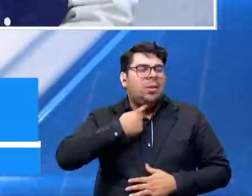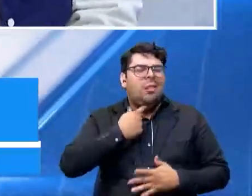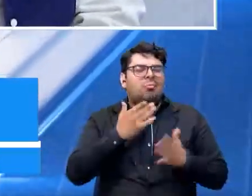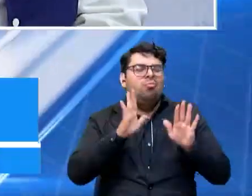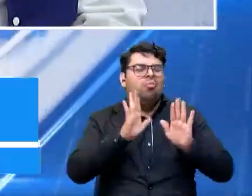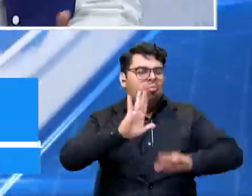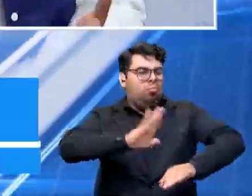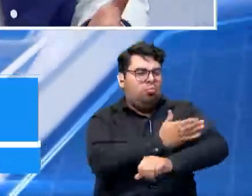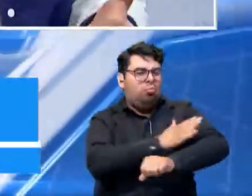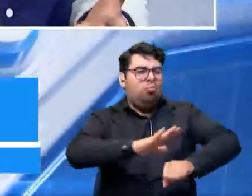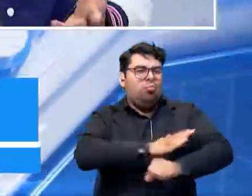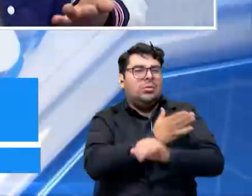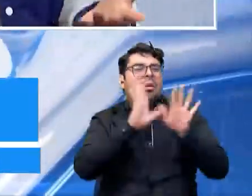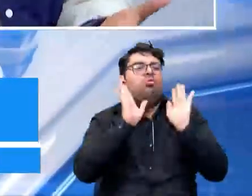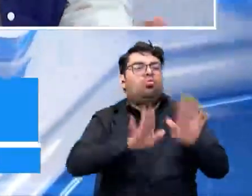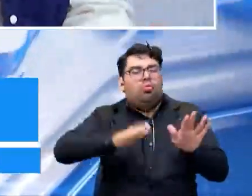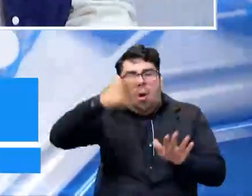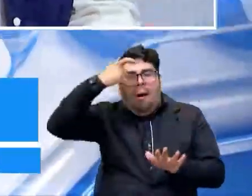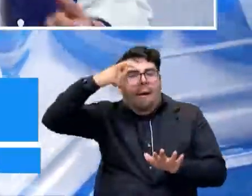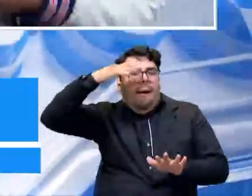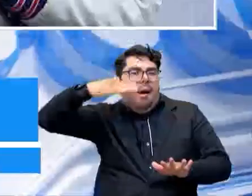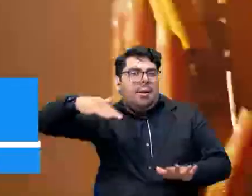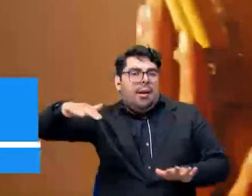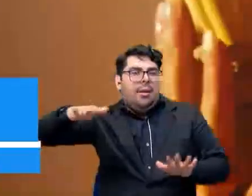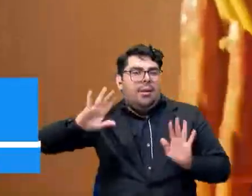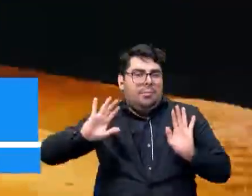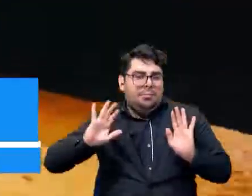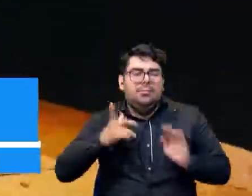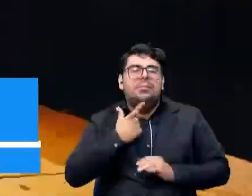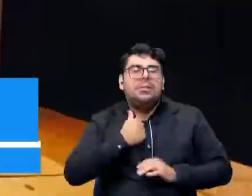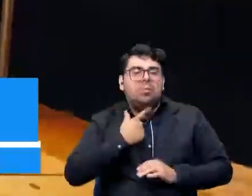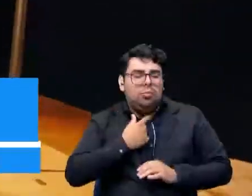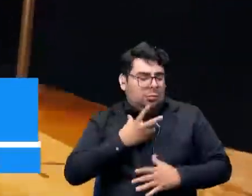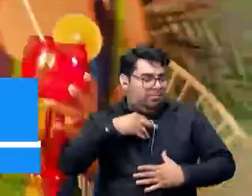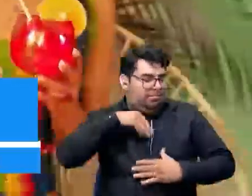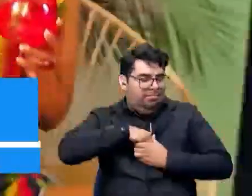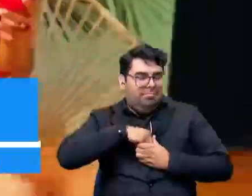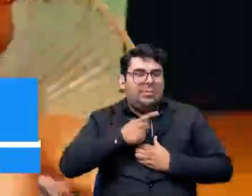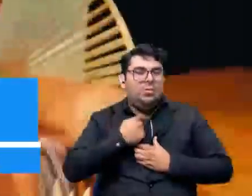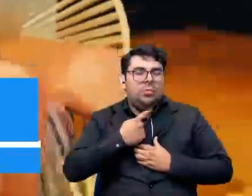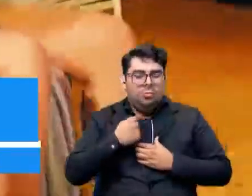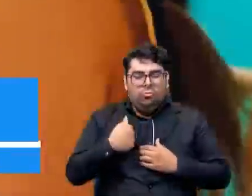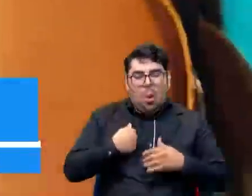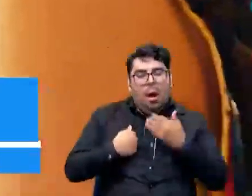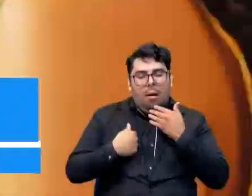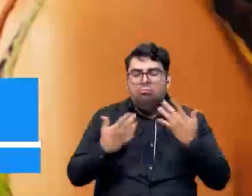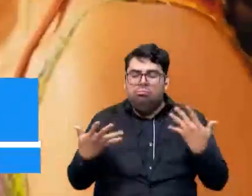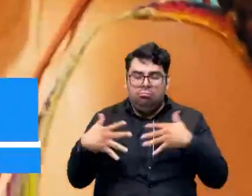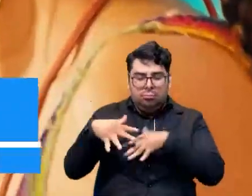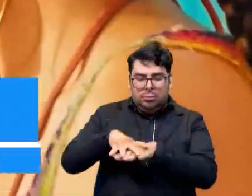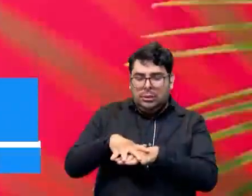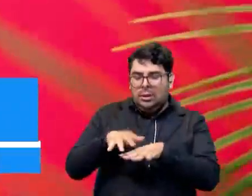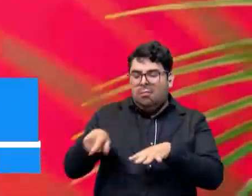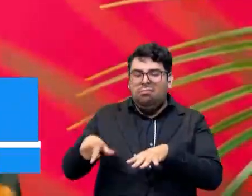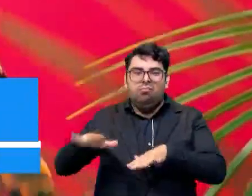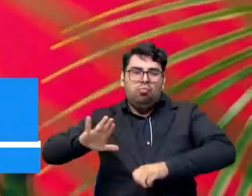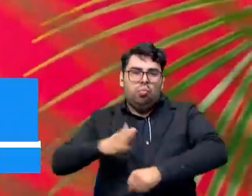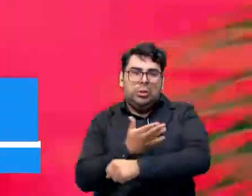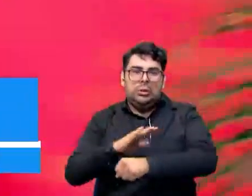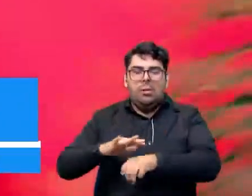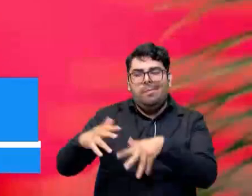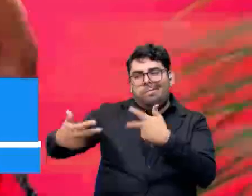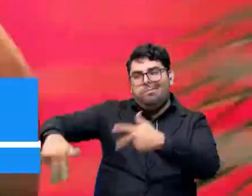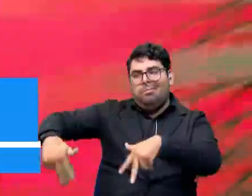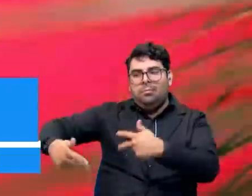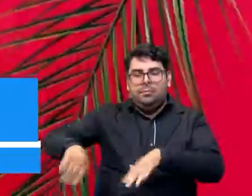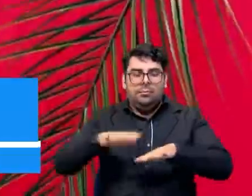toda esa música que transmite tanta alegría y también la llevo en la sangre. Entonces fusionamos lo urbano con la champeta, de ahí nace